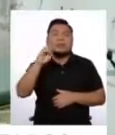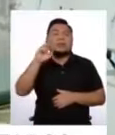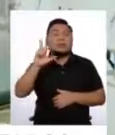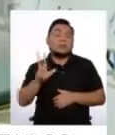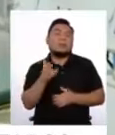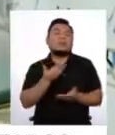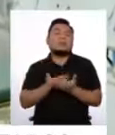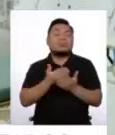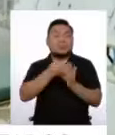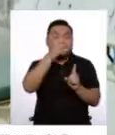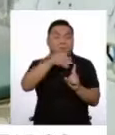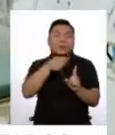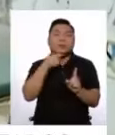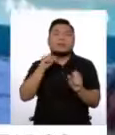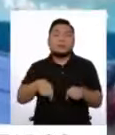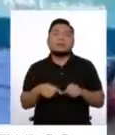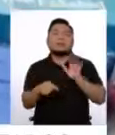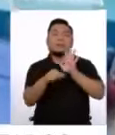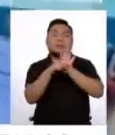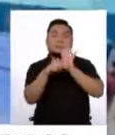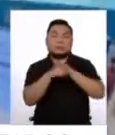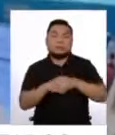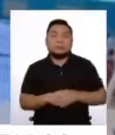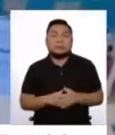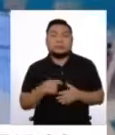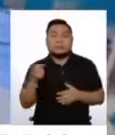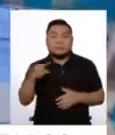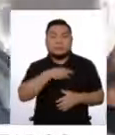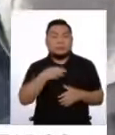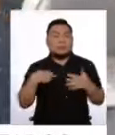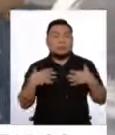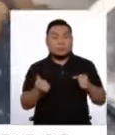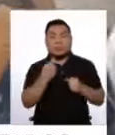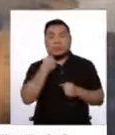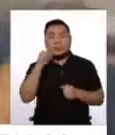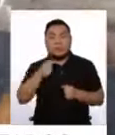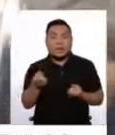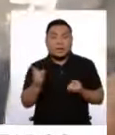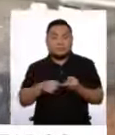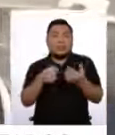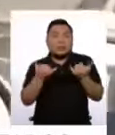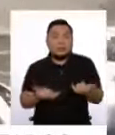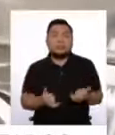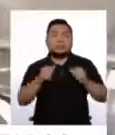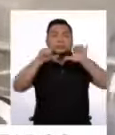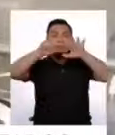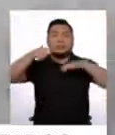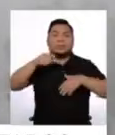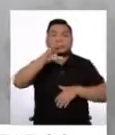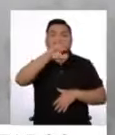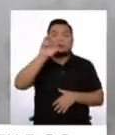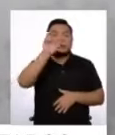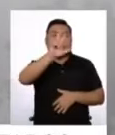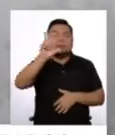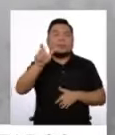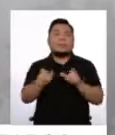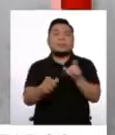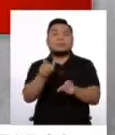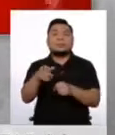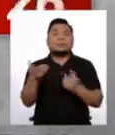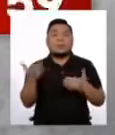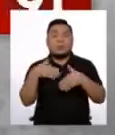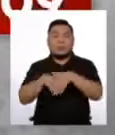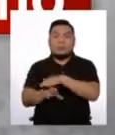muestras resultaron negativas. El MinSA informa también que hasta hoy 7.533 pacientes se